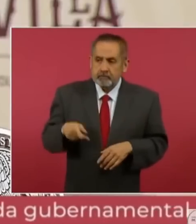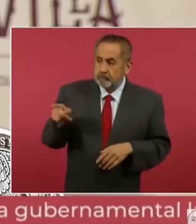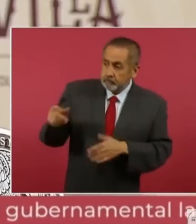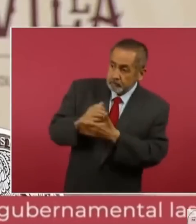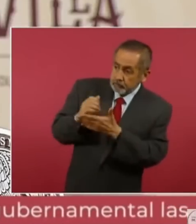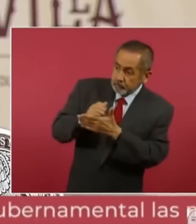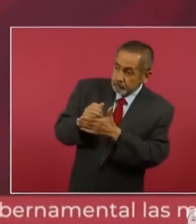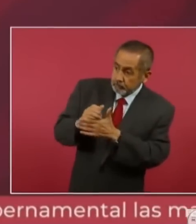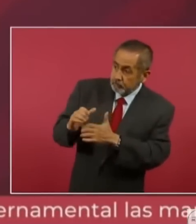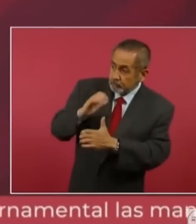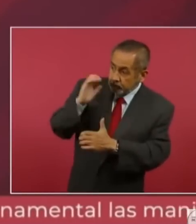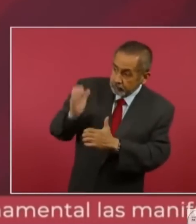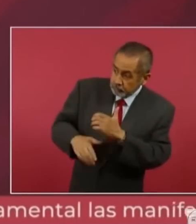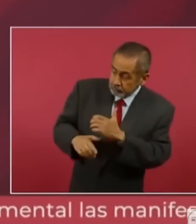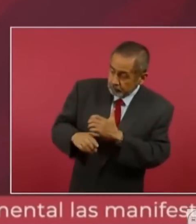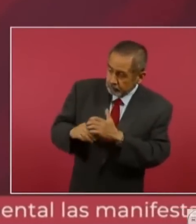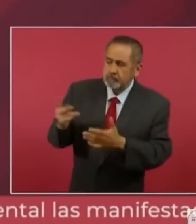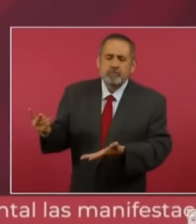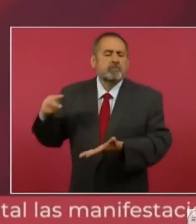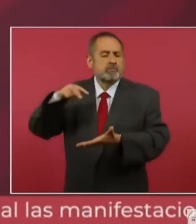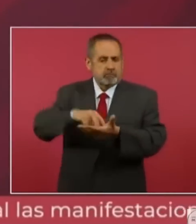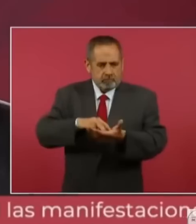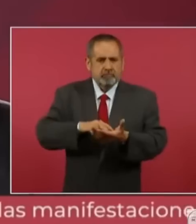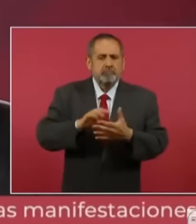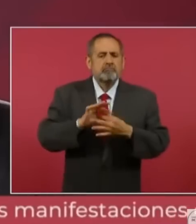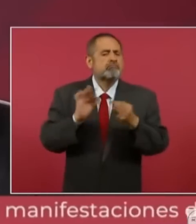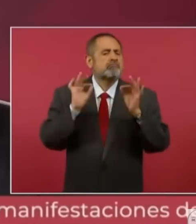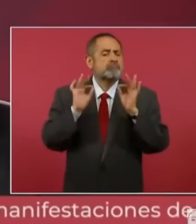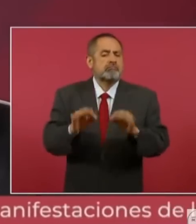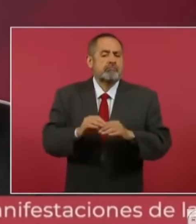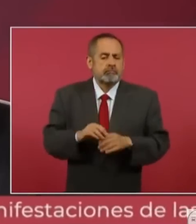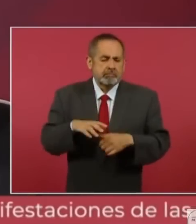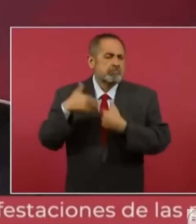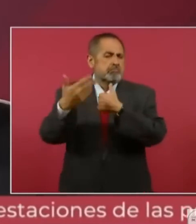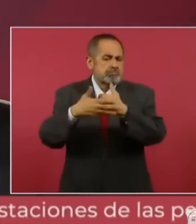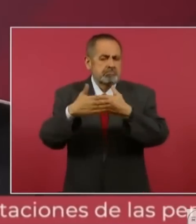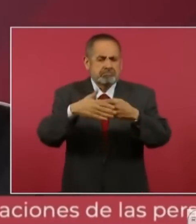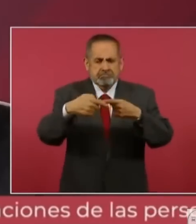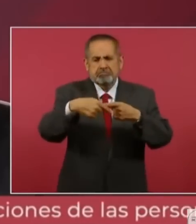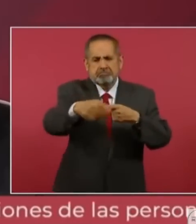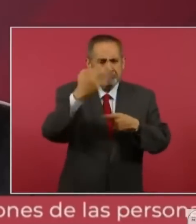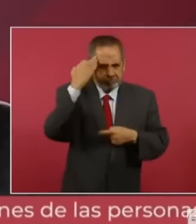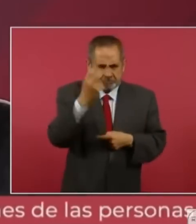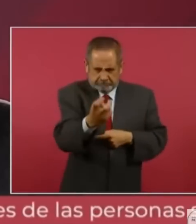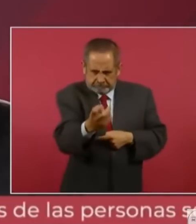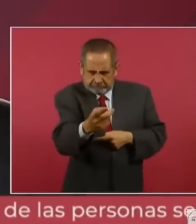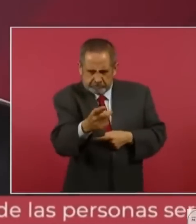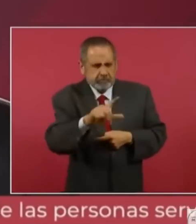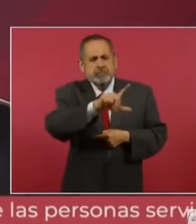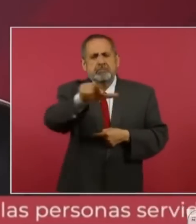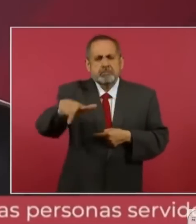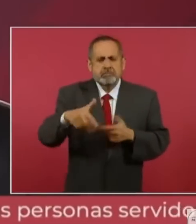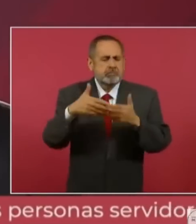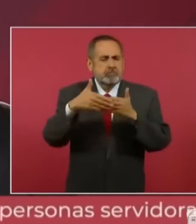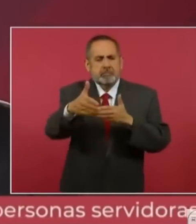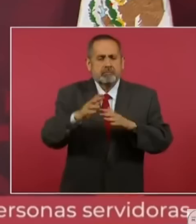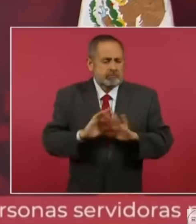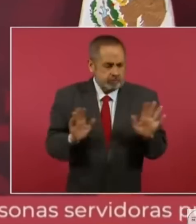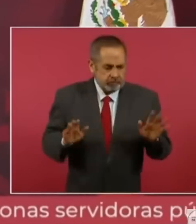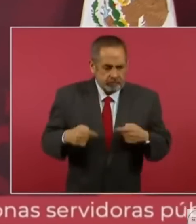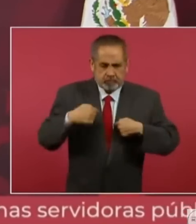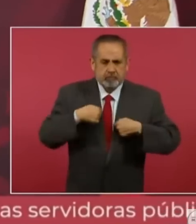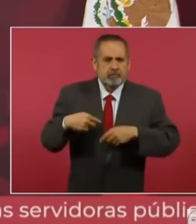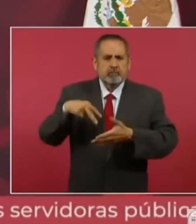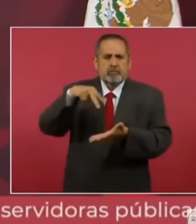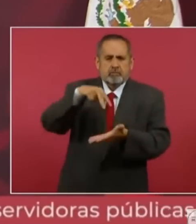recuperarse. Ya habrá tiempo para platicar de los temas que ustedes comentan, pero pues el día de hoy yo estoy